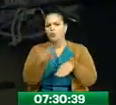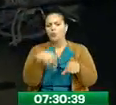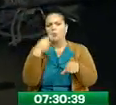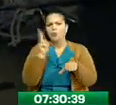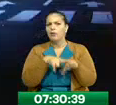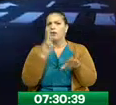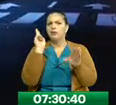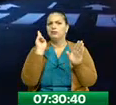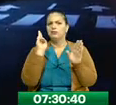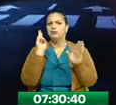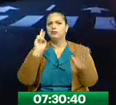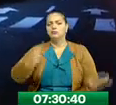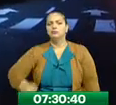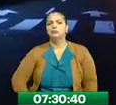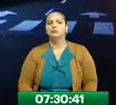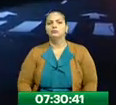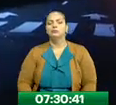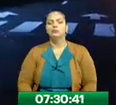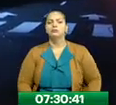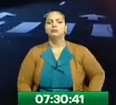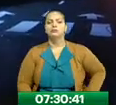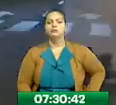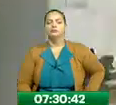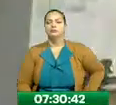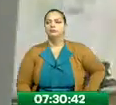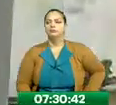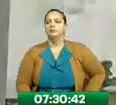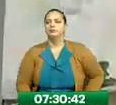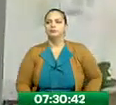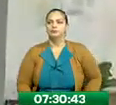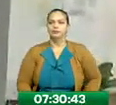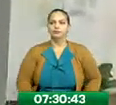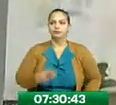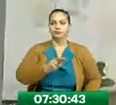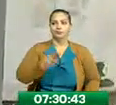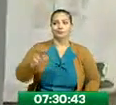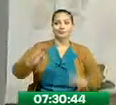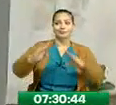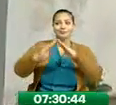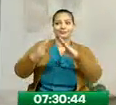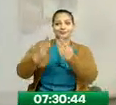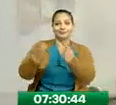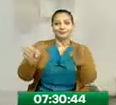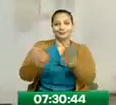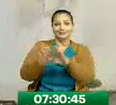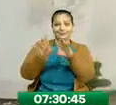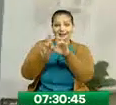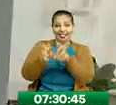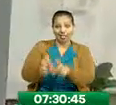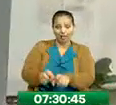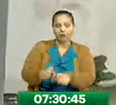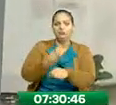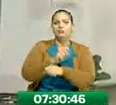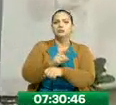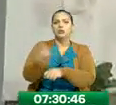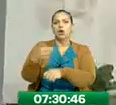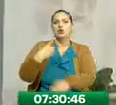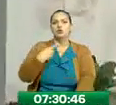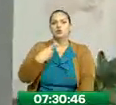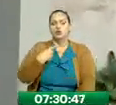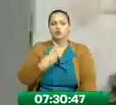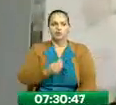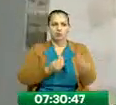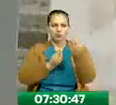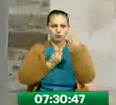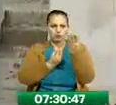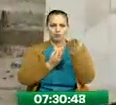esta sea la solución. El propietario de este inmueble, cuyo cerramiento está destruido, señaló que el accidente